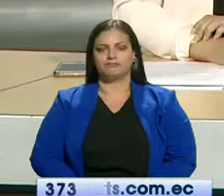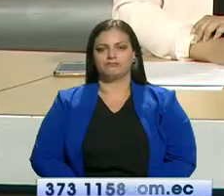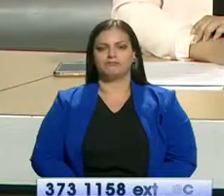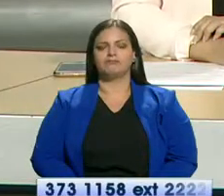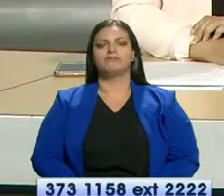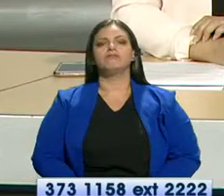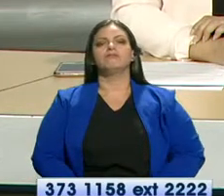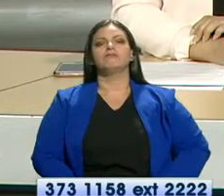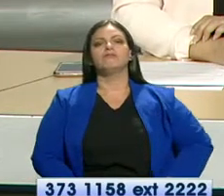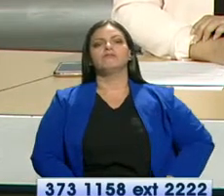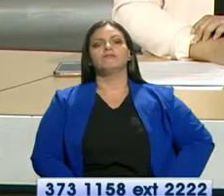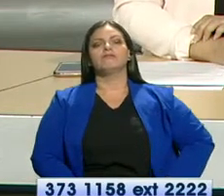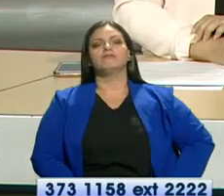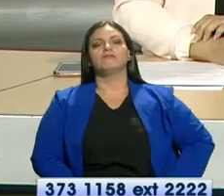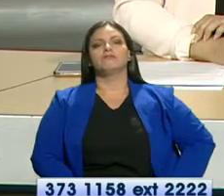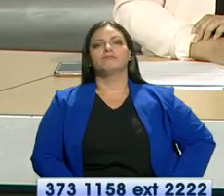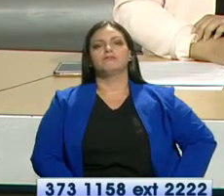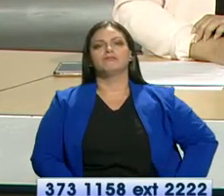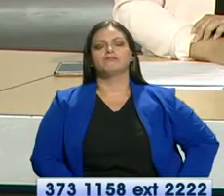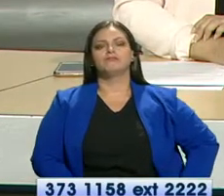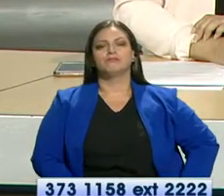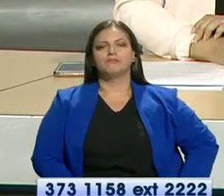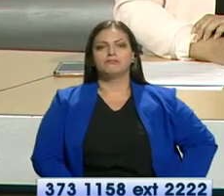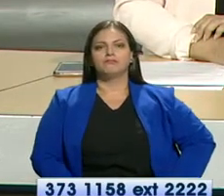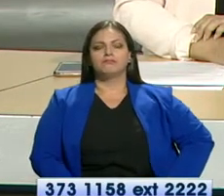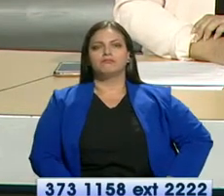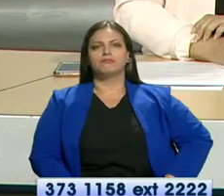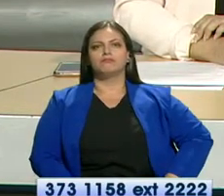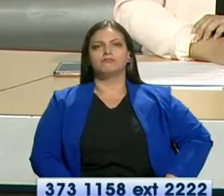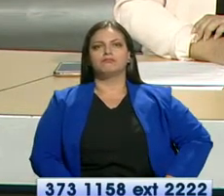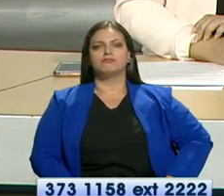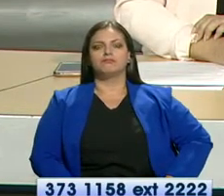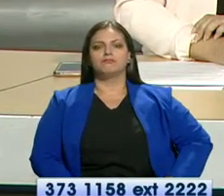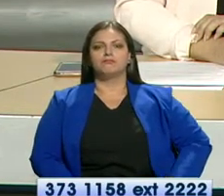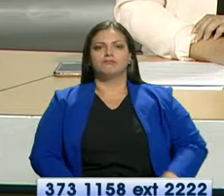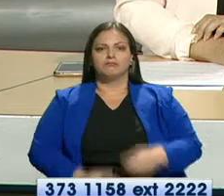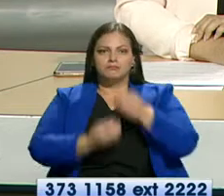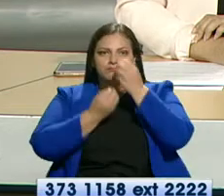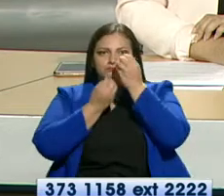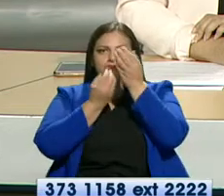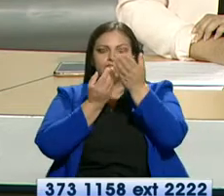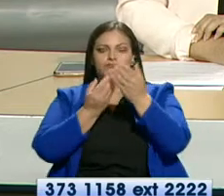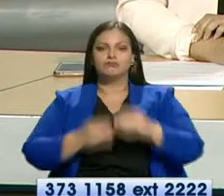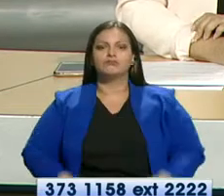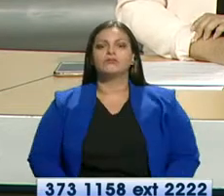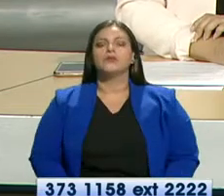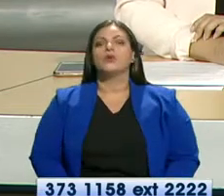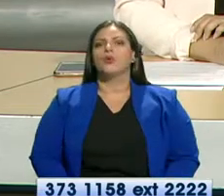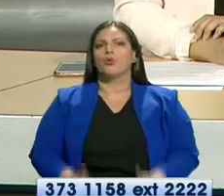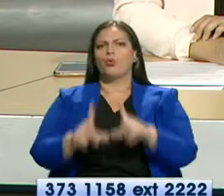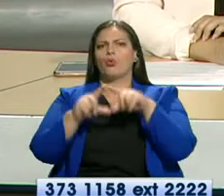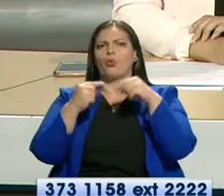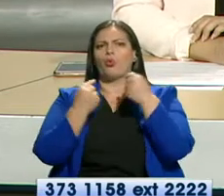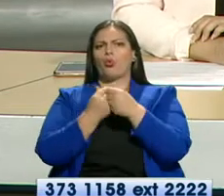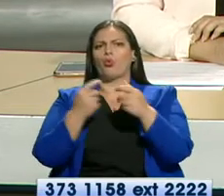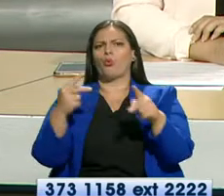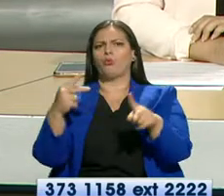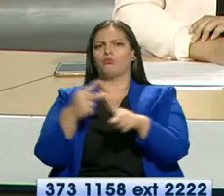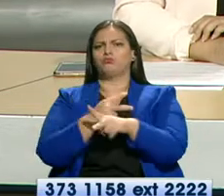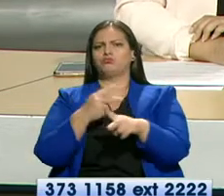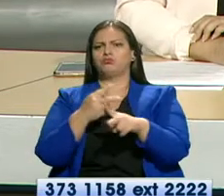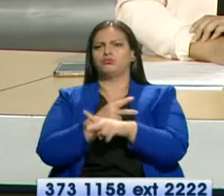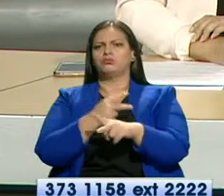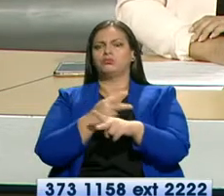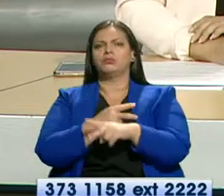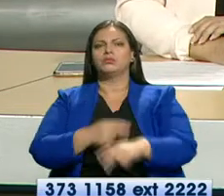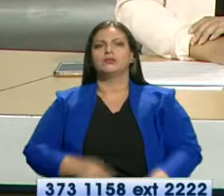Ahora les comentamos que desarticulan una presunta organización delictiva dedicada al alquiler de armas de fuego y otros actos al margen de la ley en